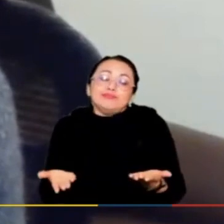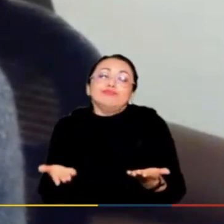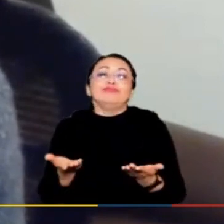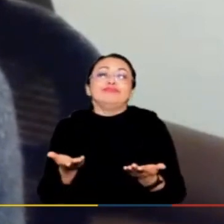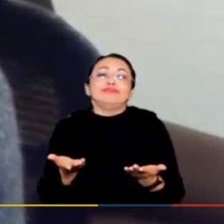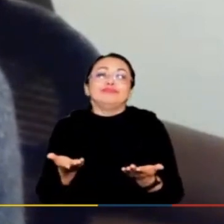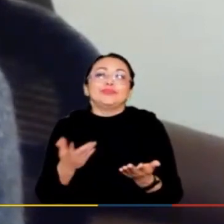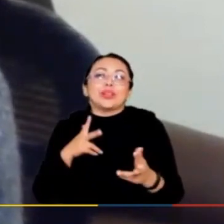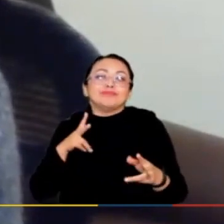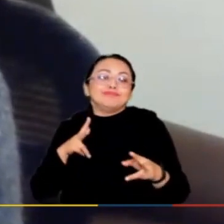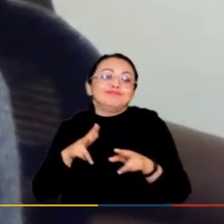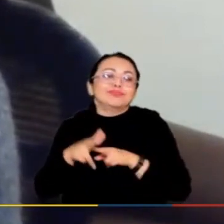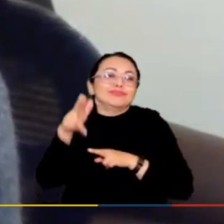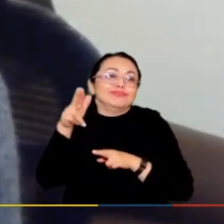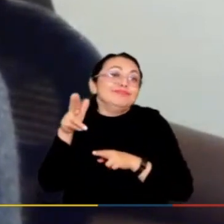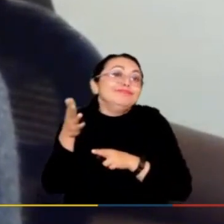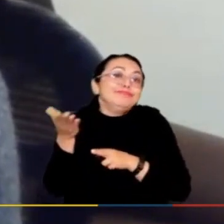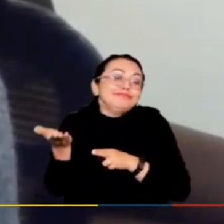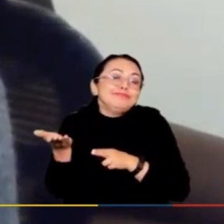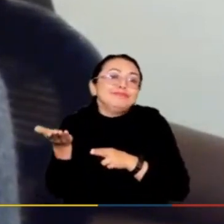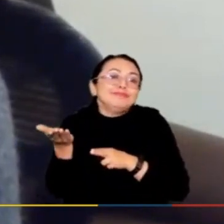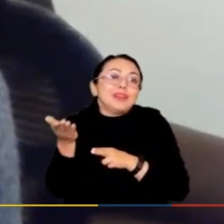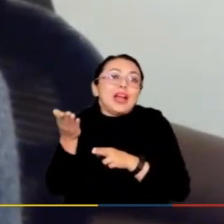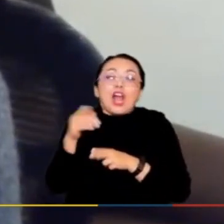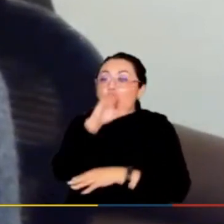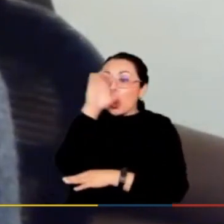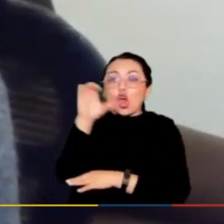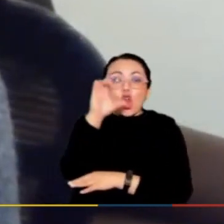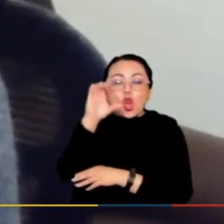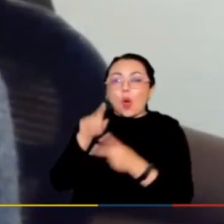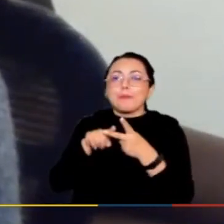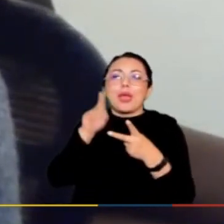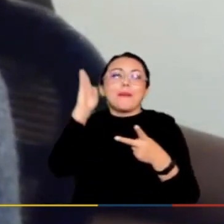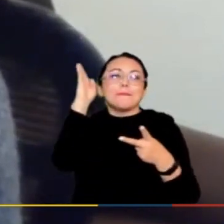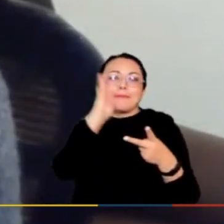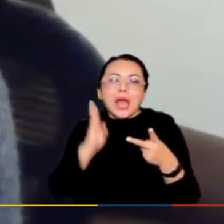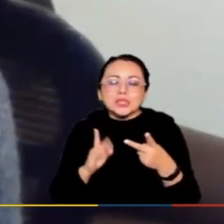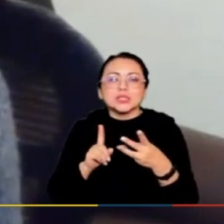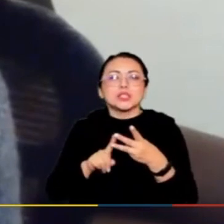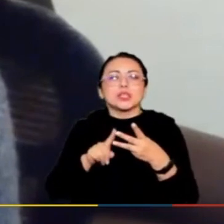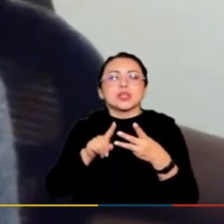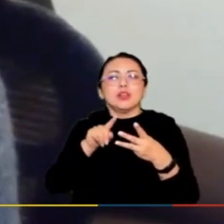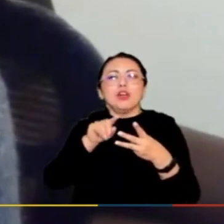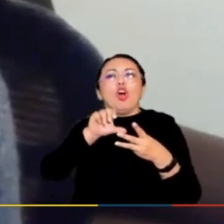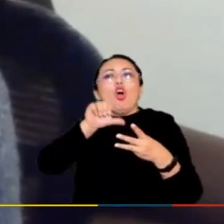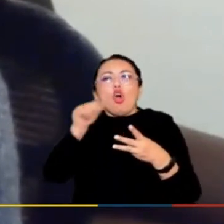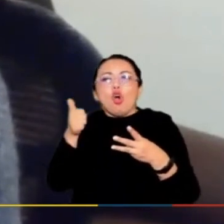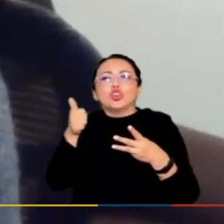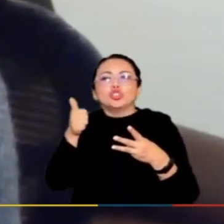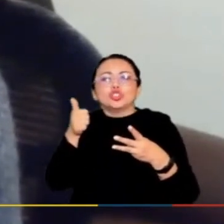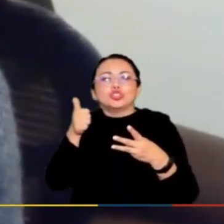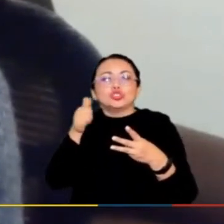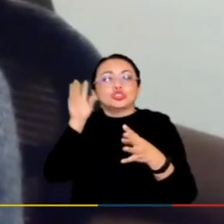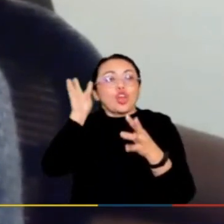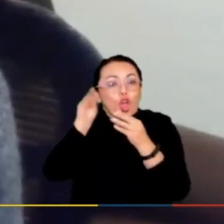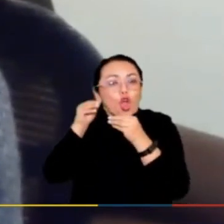Entonces está suspendida y no puede hacer operaciones ni con Colombia, ni con Brasil, ni con los otros miembros del